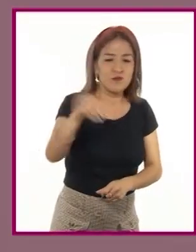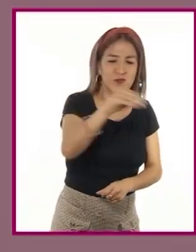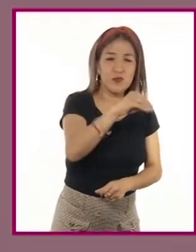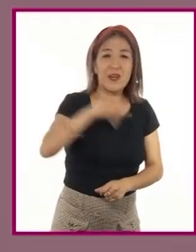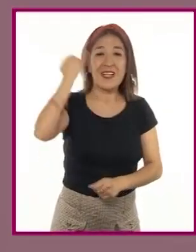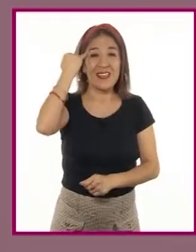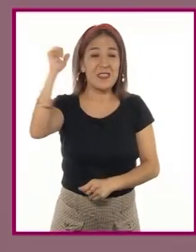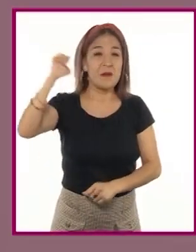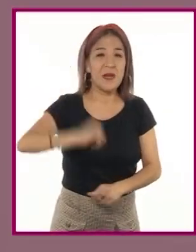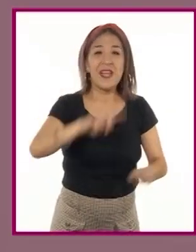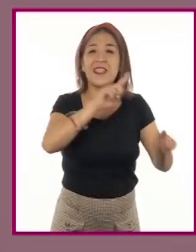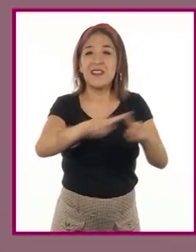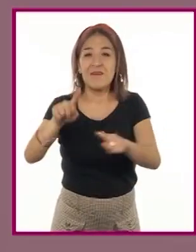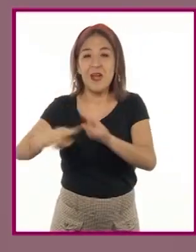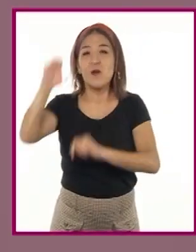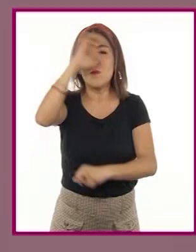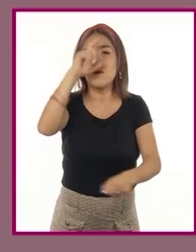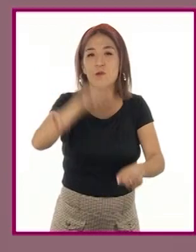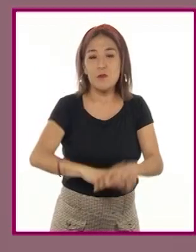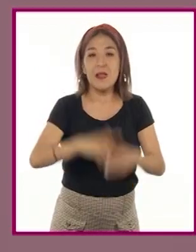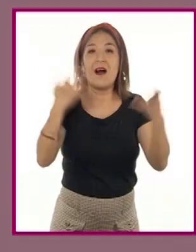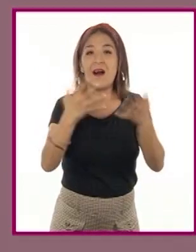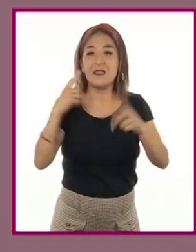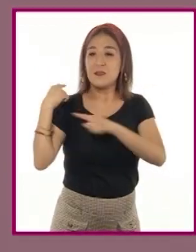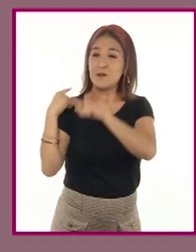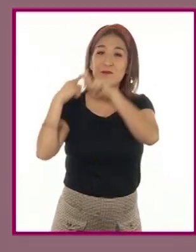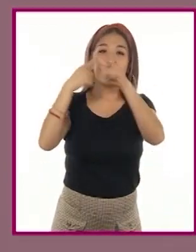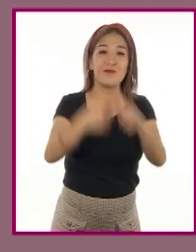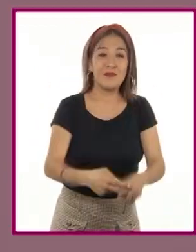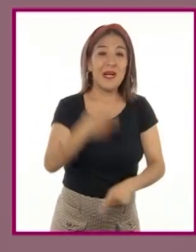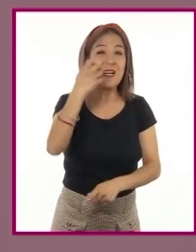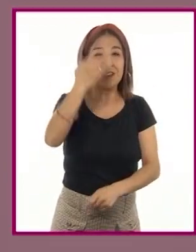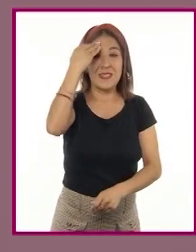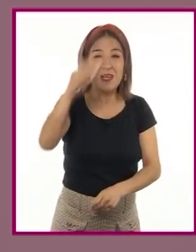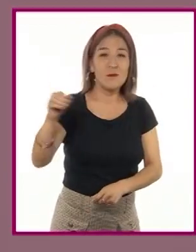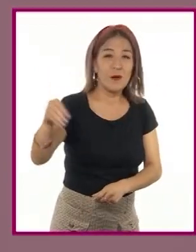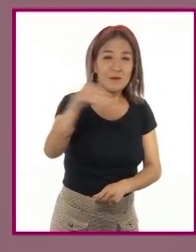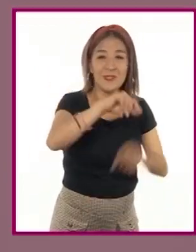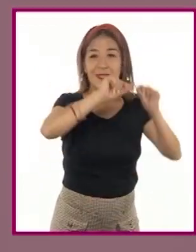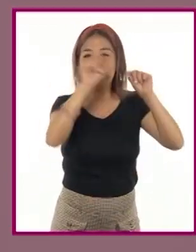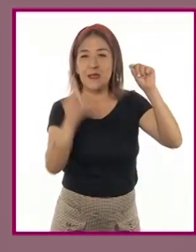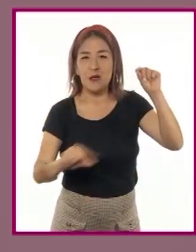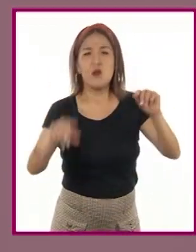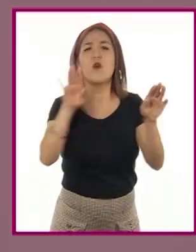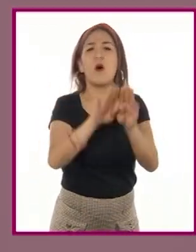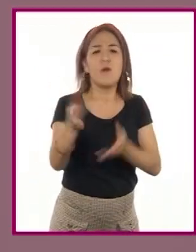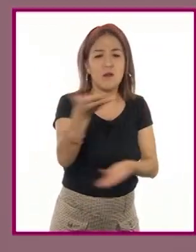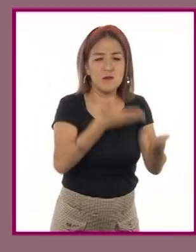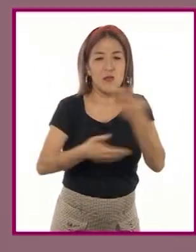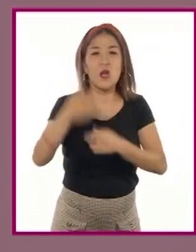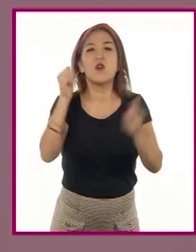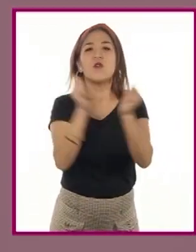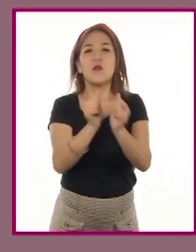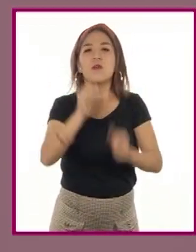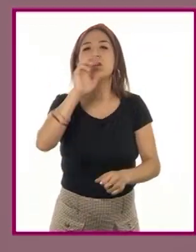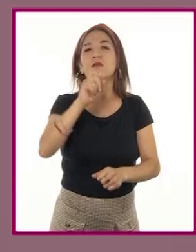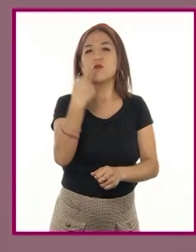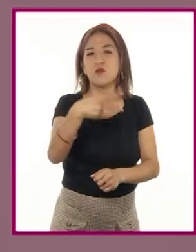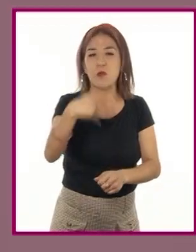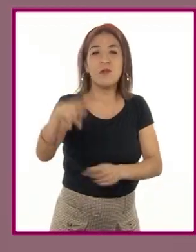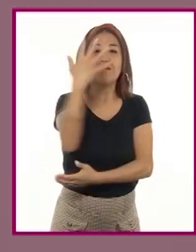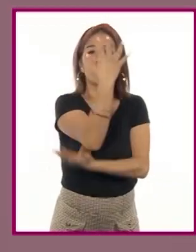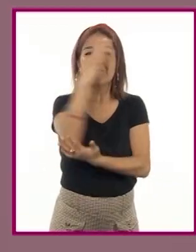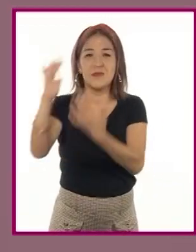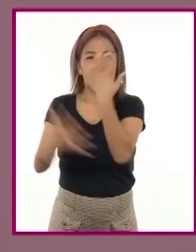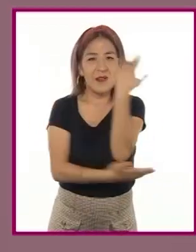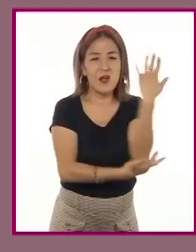la diversidad de culturas que se desarrollaron en nuestro territorio. Vimos cómo era su relación con la naturaleza, su